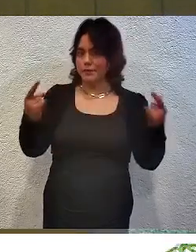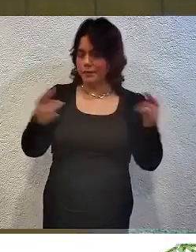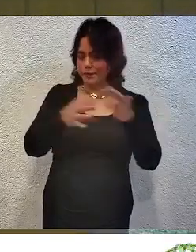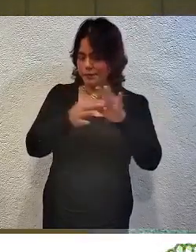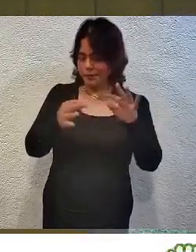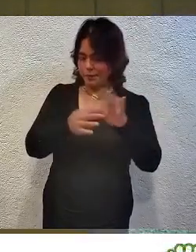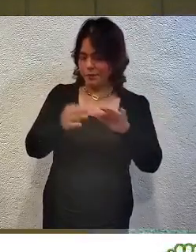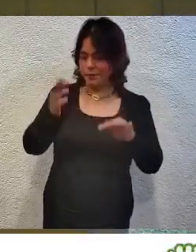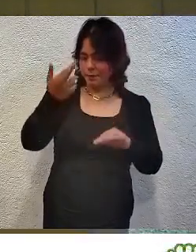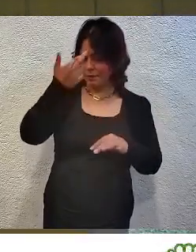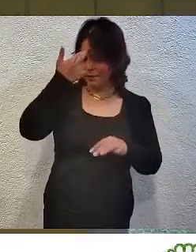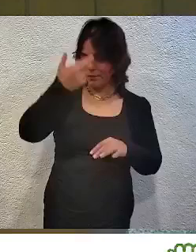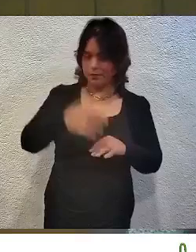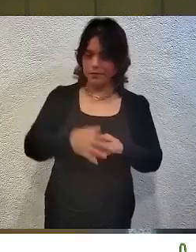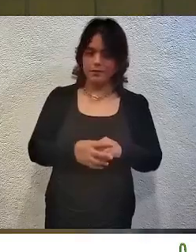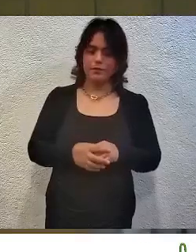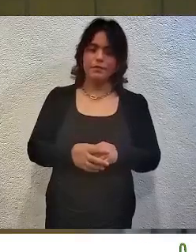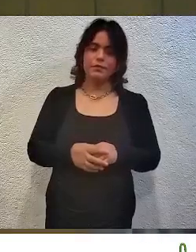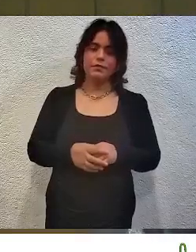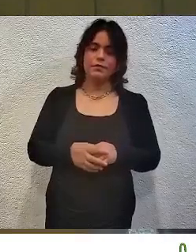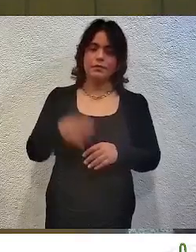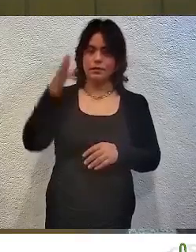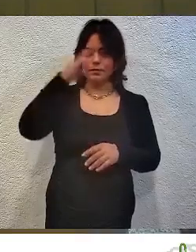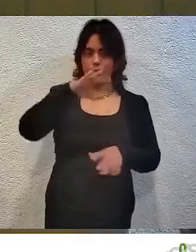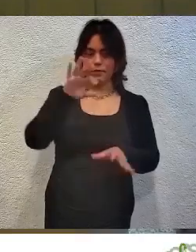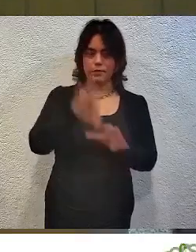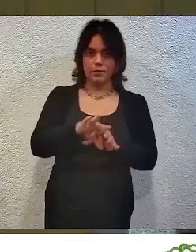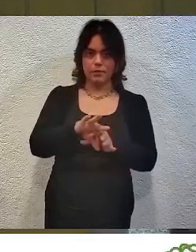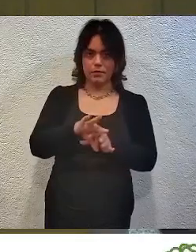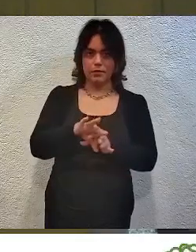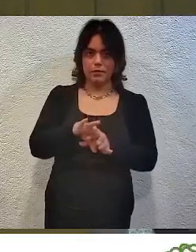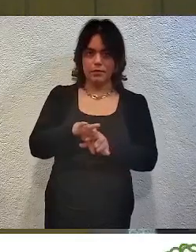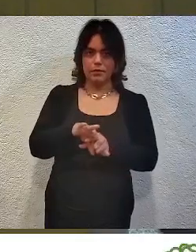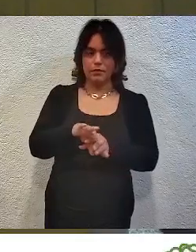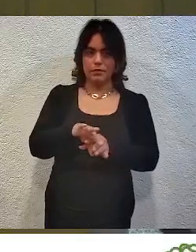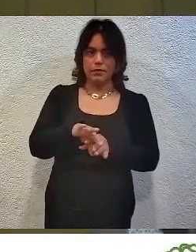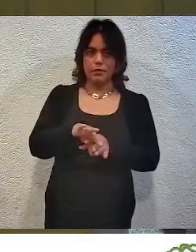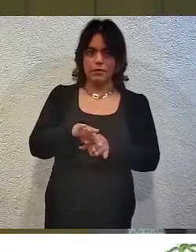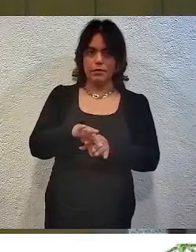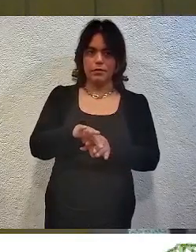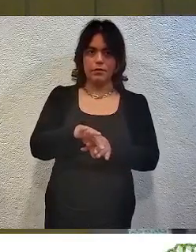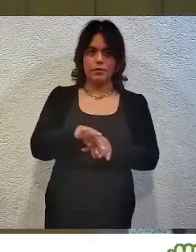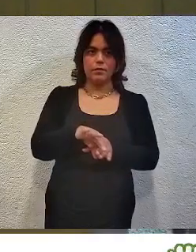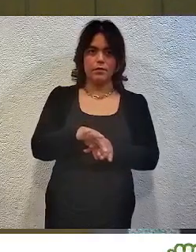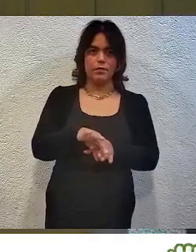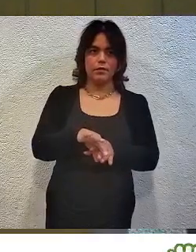asunto. En el proceso electoral que se desarrolló